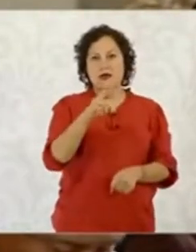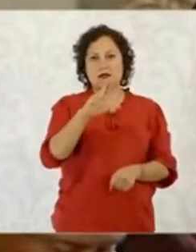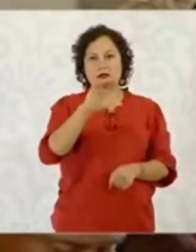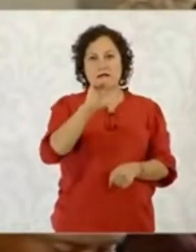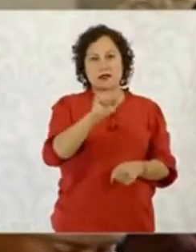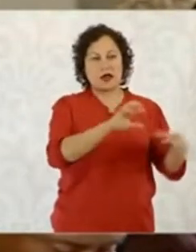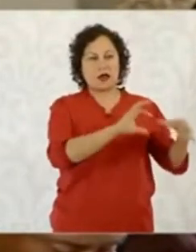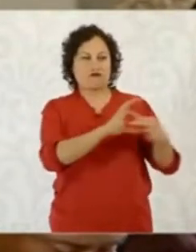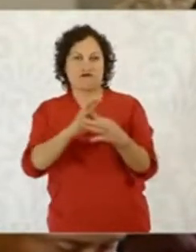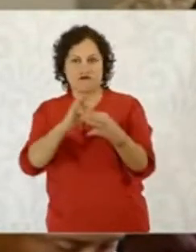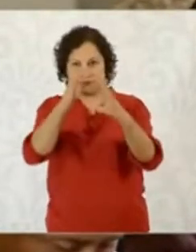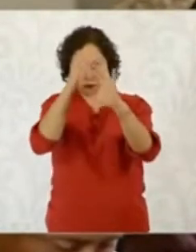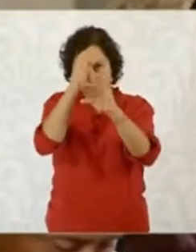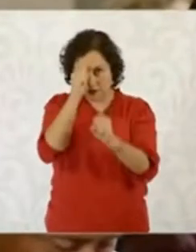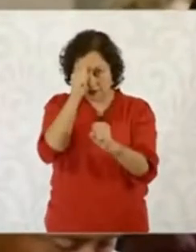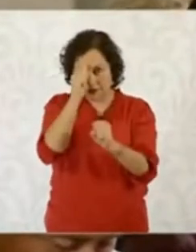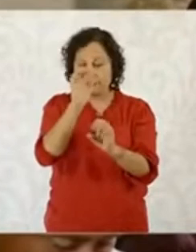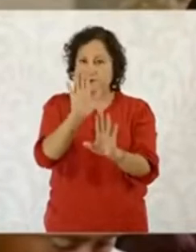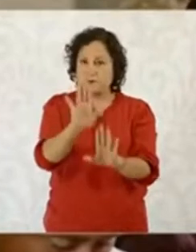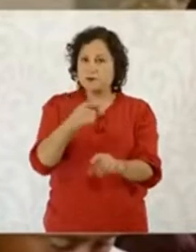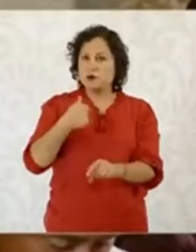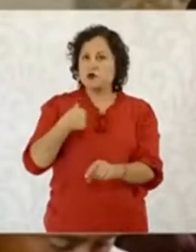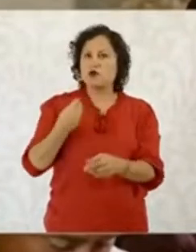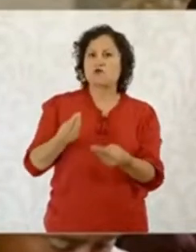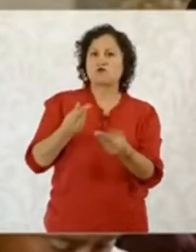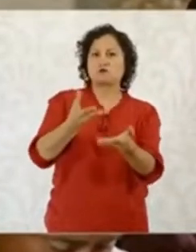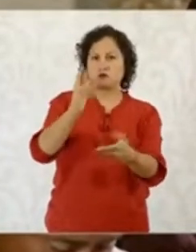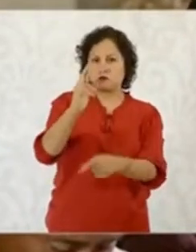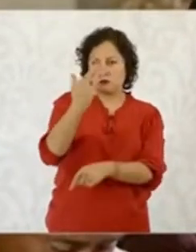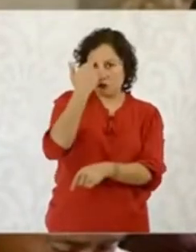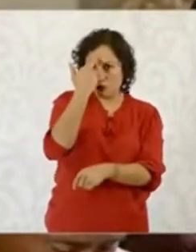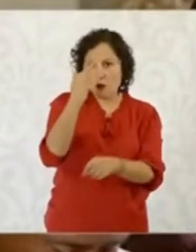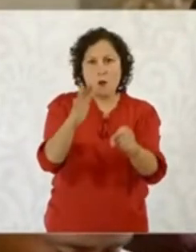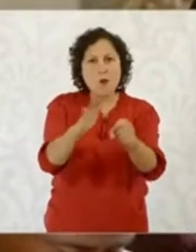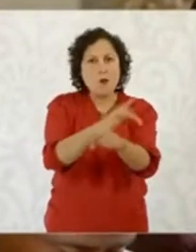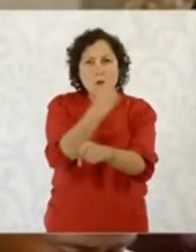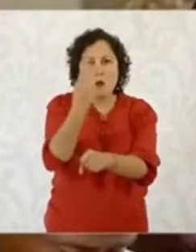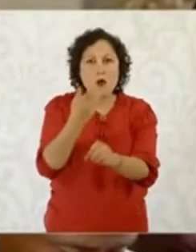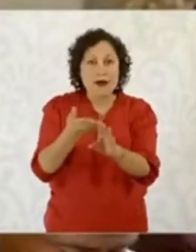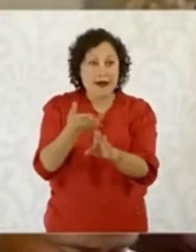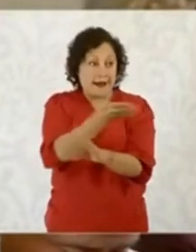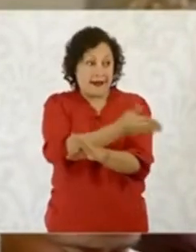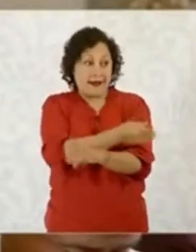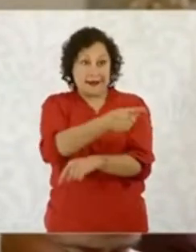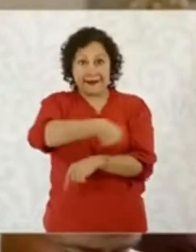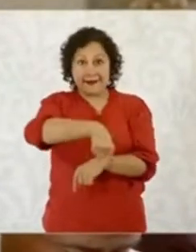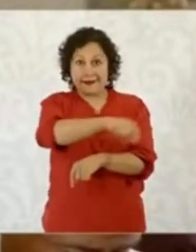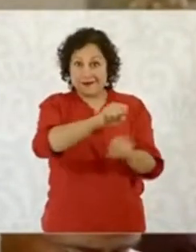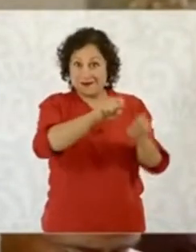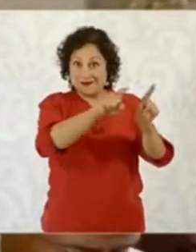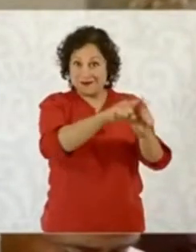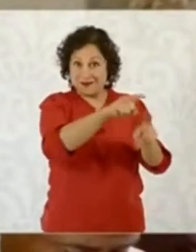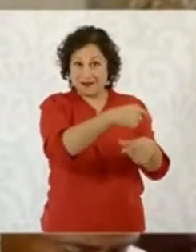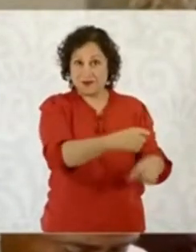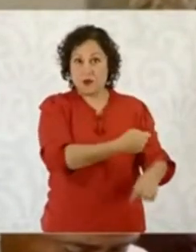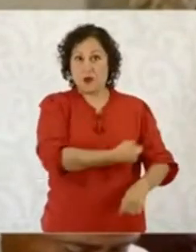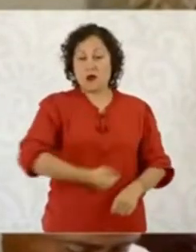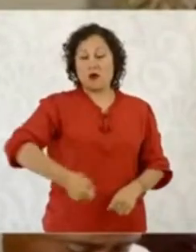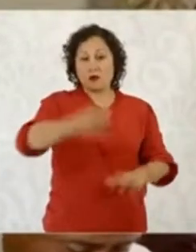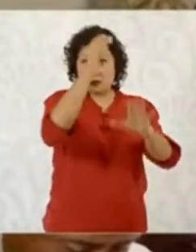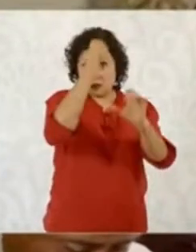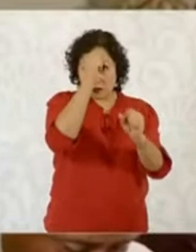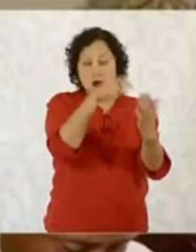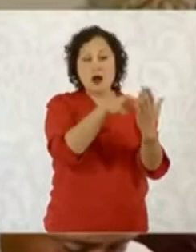lo traigo a colación porque en aquel momento estas corporaciones mediáticas indicaron que pues no iban a hacer apología